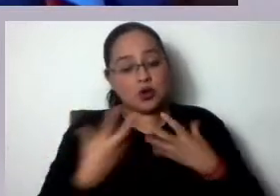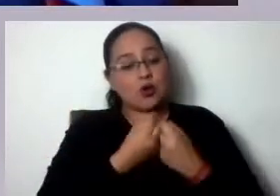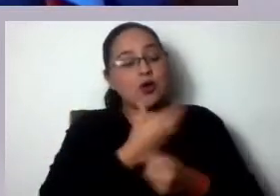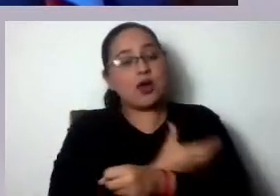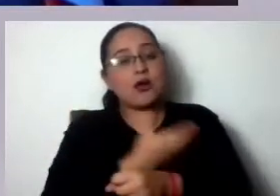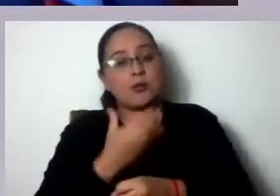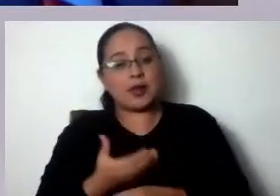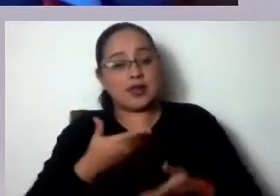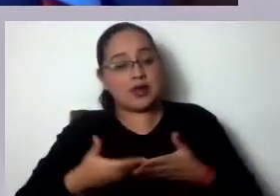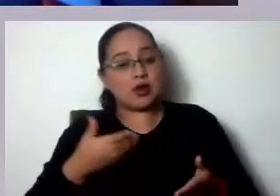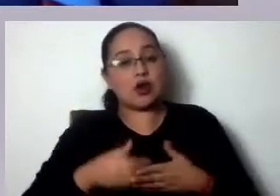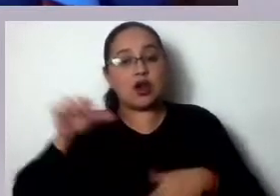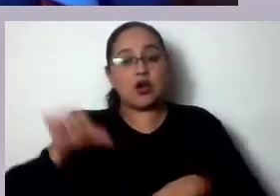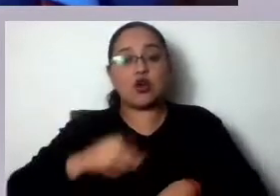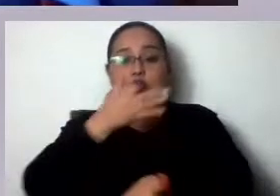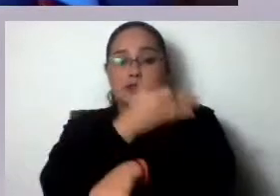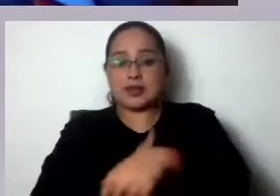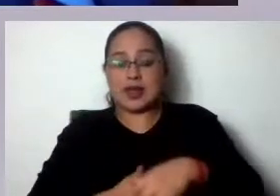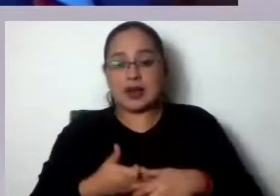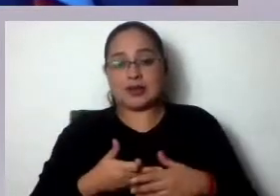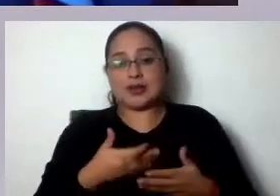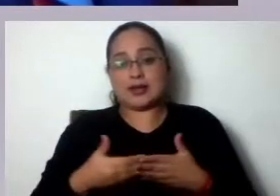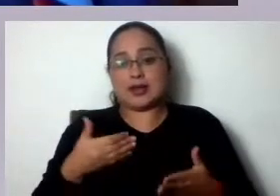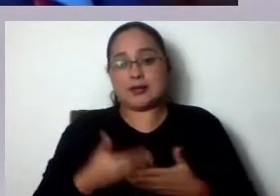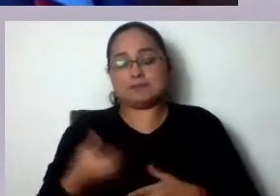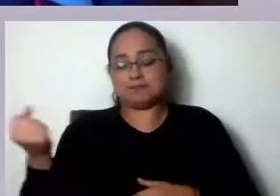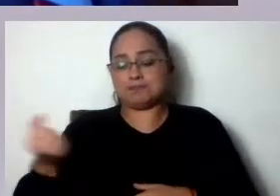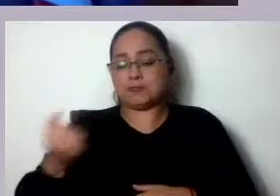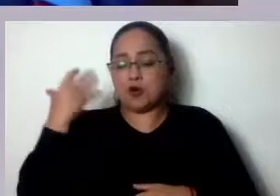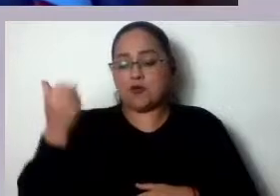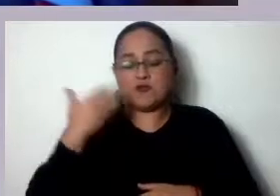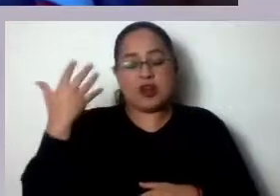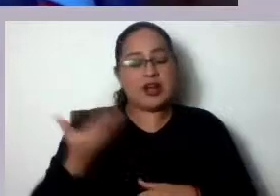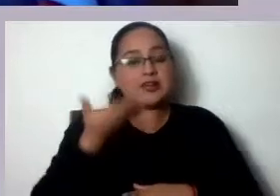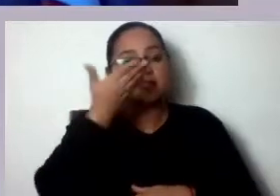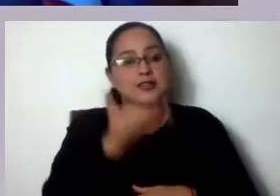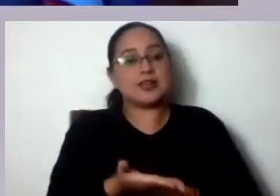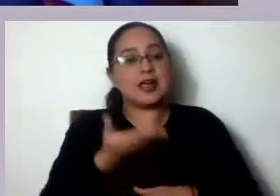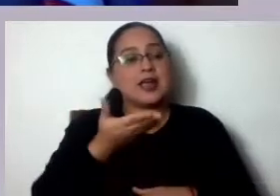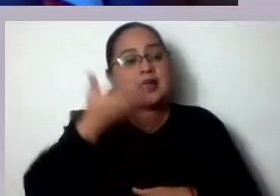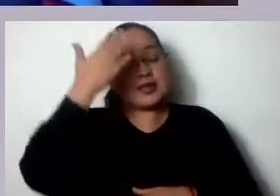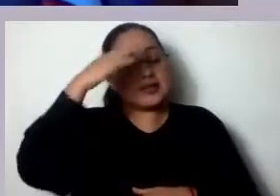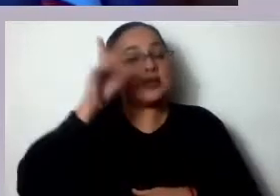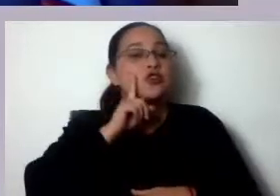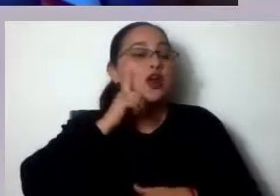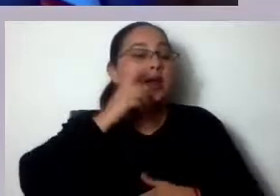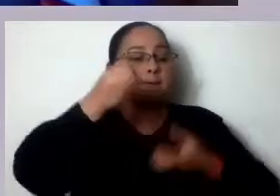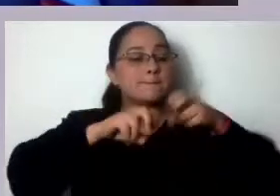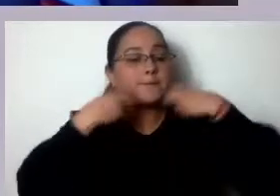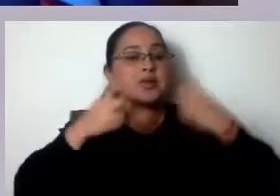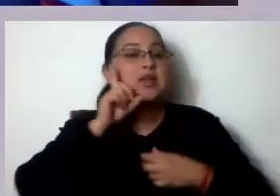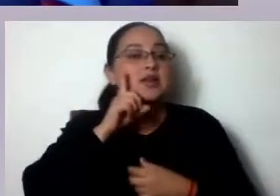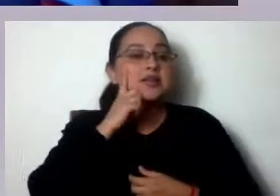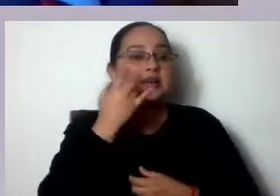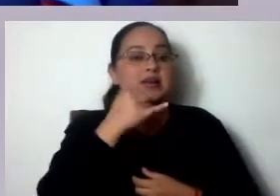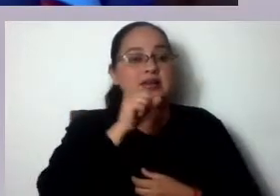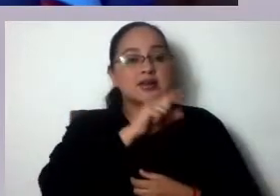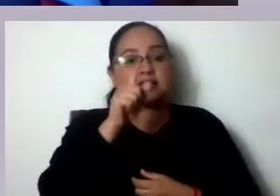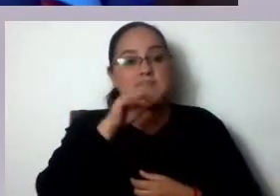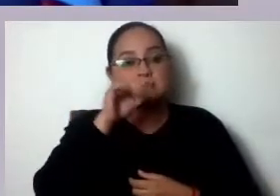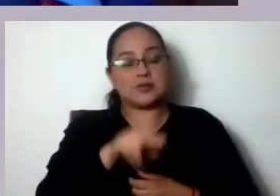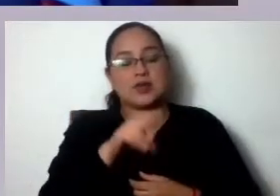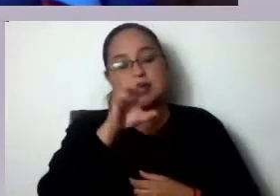en esta tarde en este apasionante conferencia magistral realizado a la señora ministra yazmín escribe hermoso